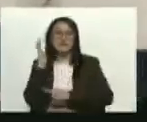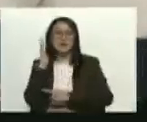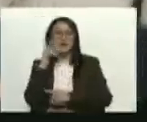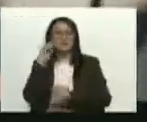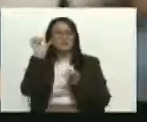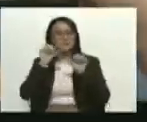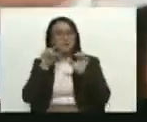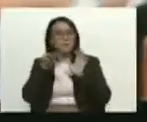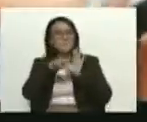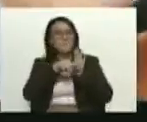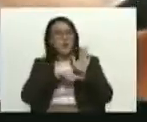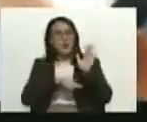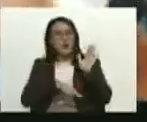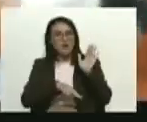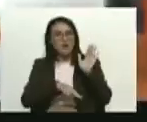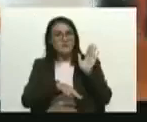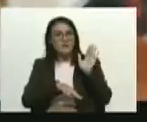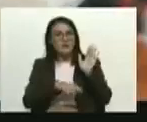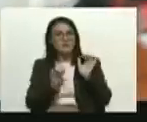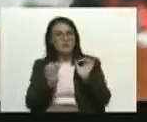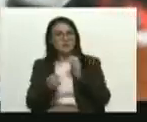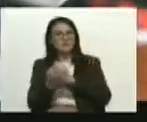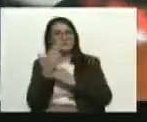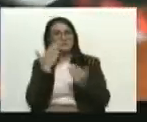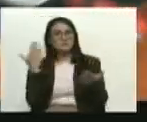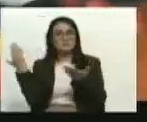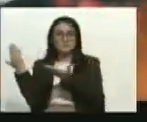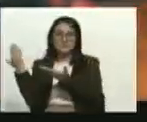la programación, puedes ingresar en